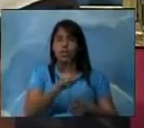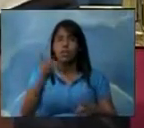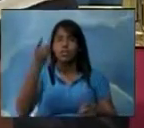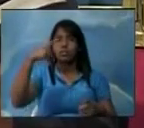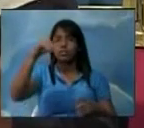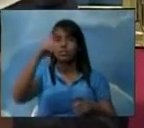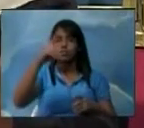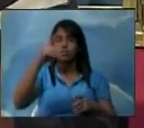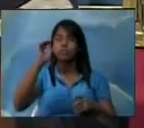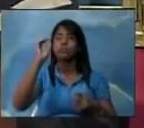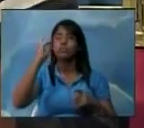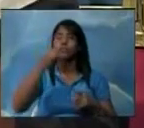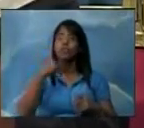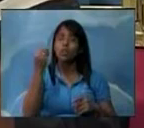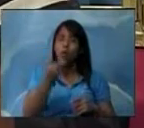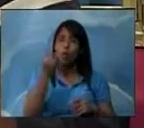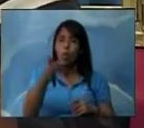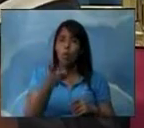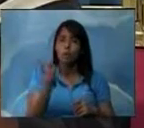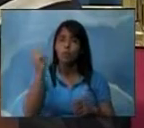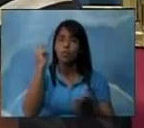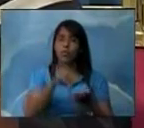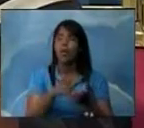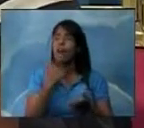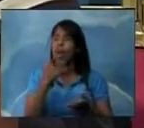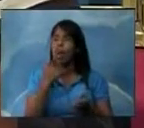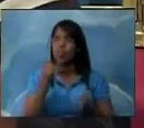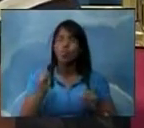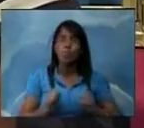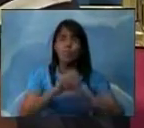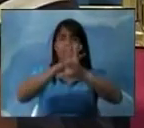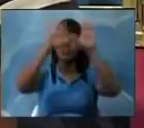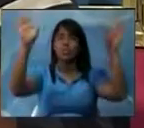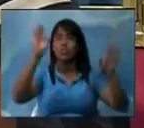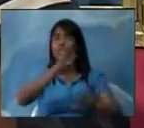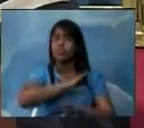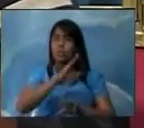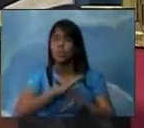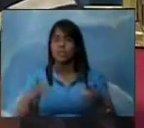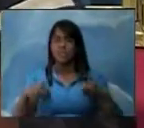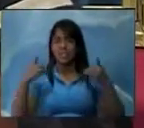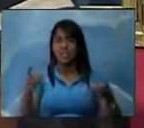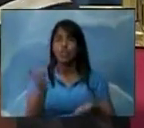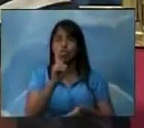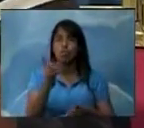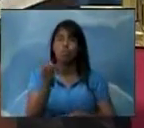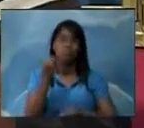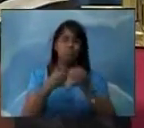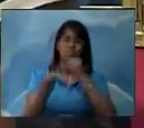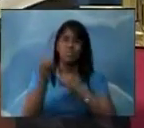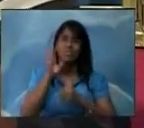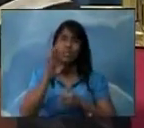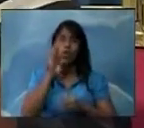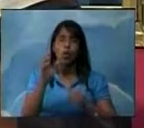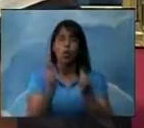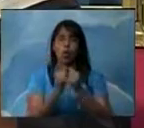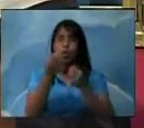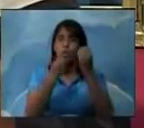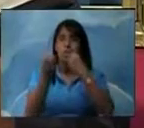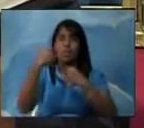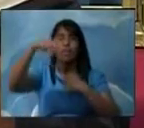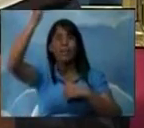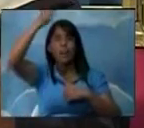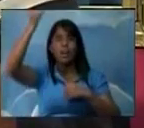Daniel, Sadrach, Mesach y Abednego fue algo maravilloso. Ellos tomaron esa decisión de no contaminarse con las comidas